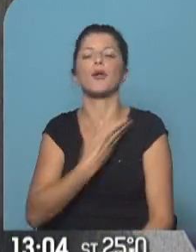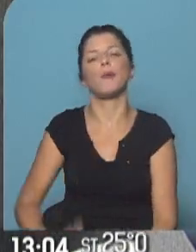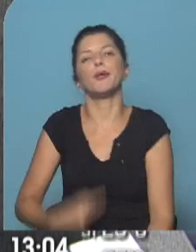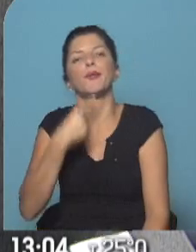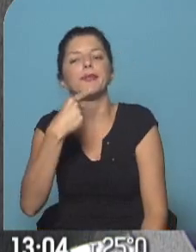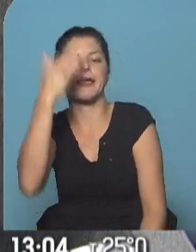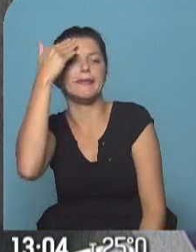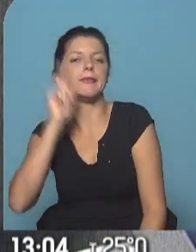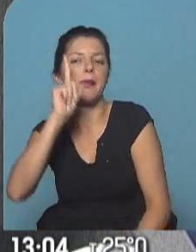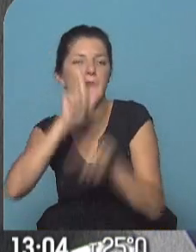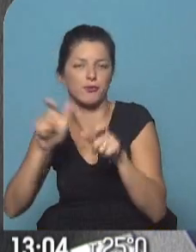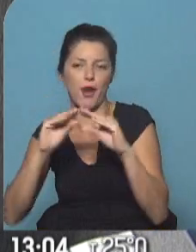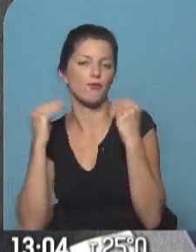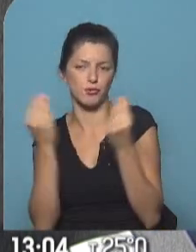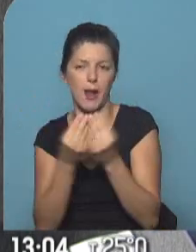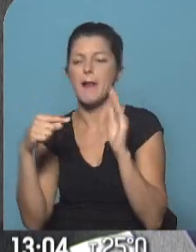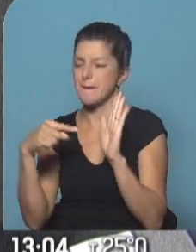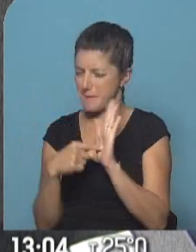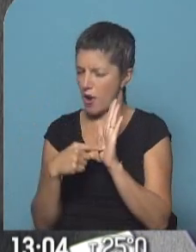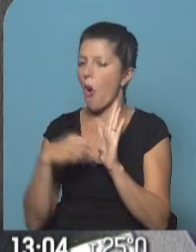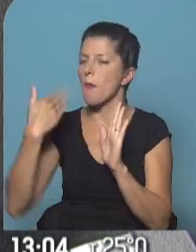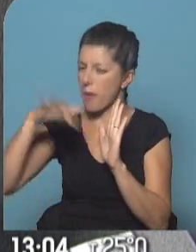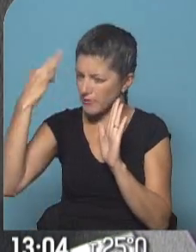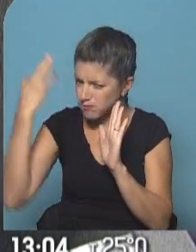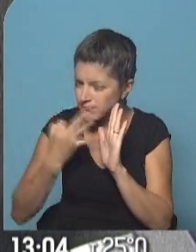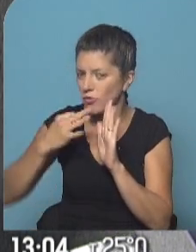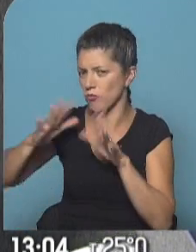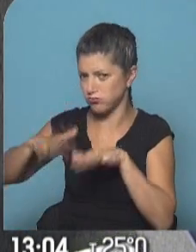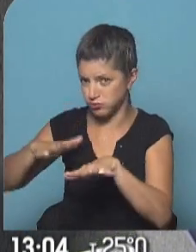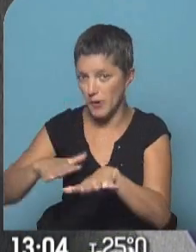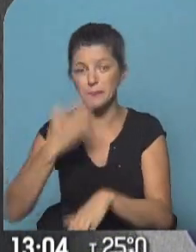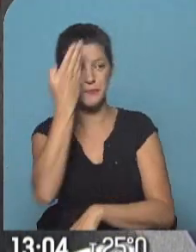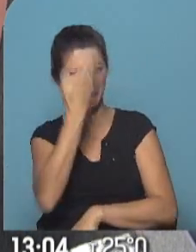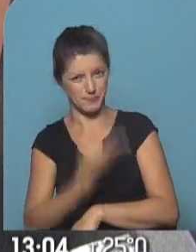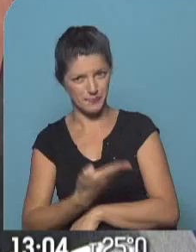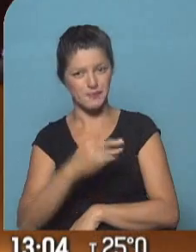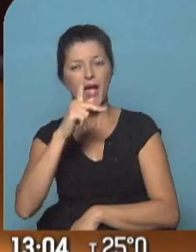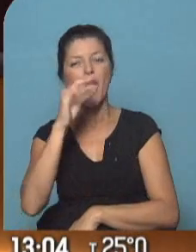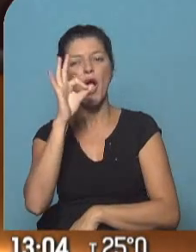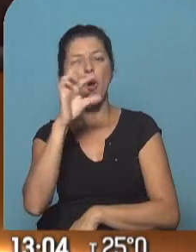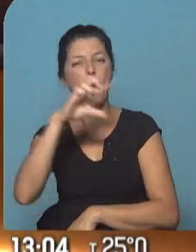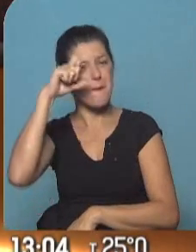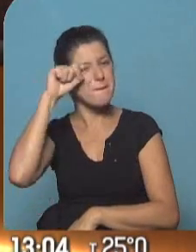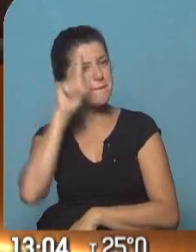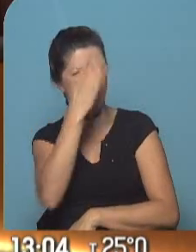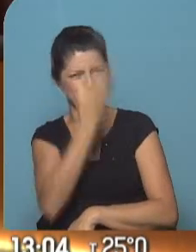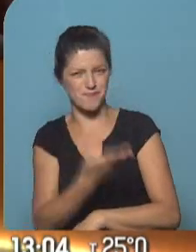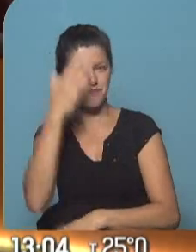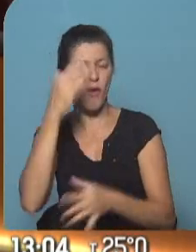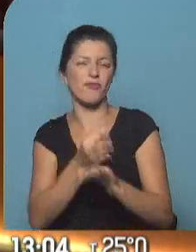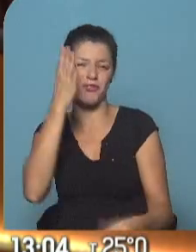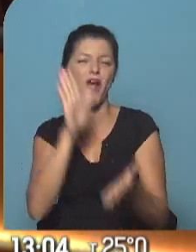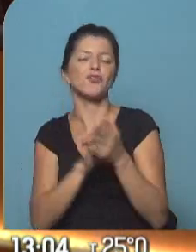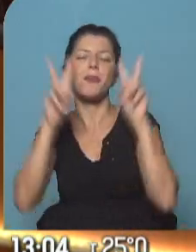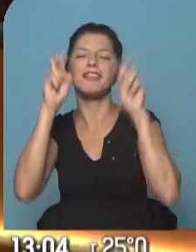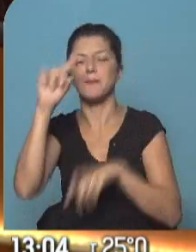15.000 personas en total, aparentemente hubo muchos más. Y está con nosotros Ezequiel Coppel, experto en temas que tienen que ver con internacionales y